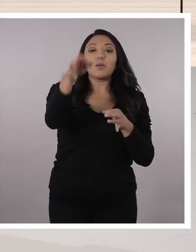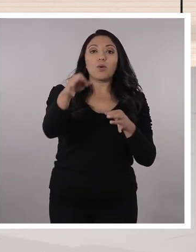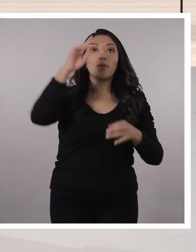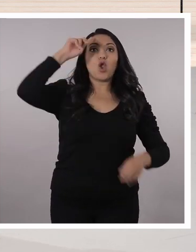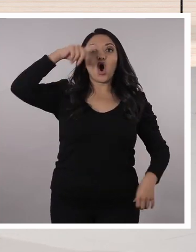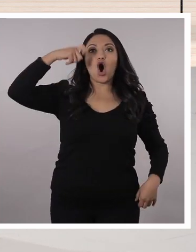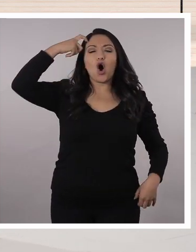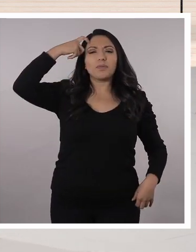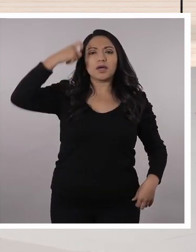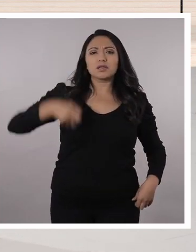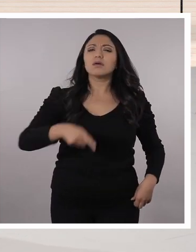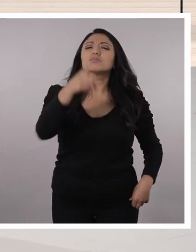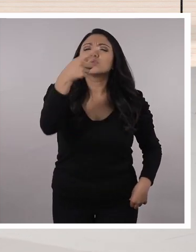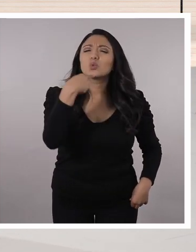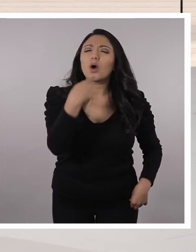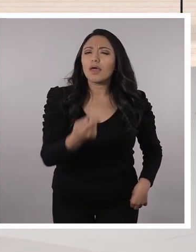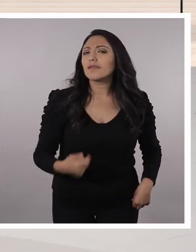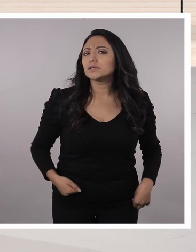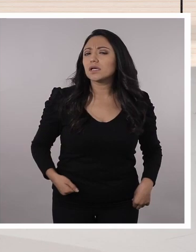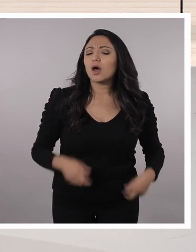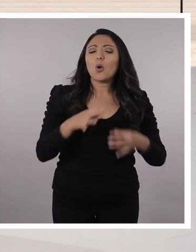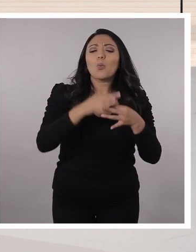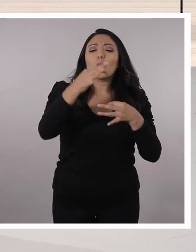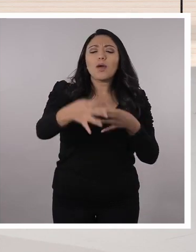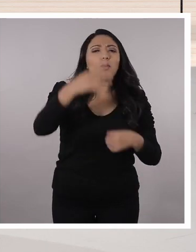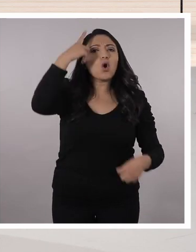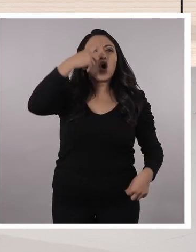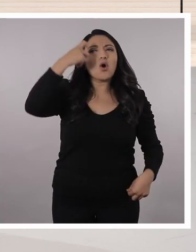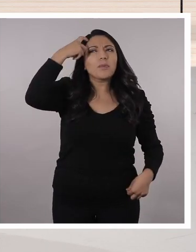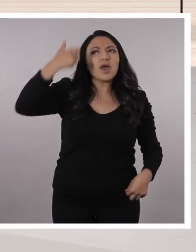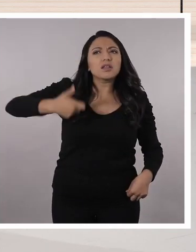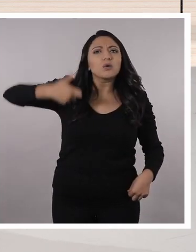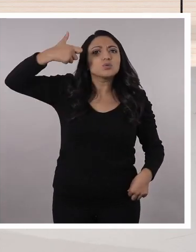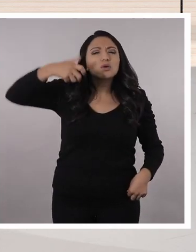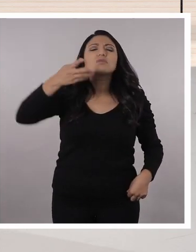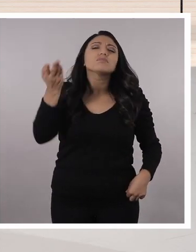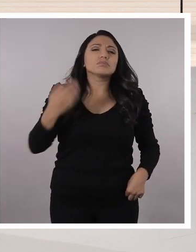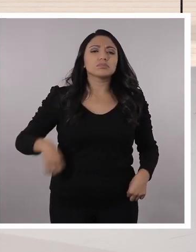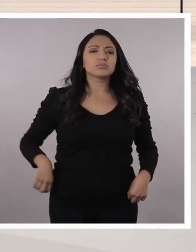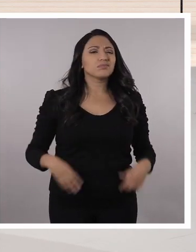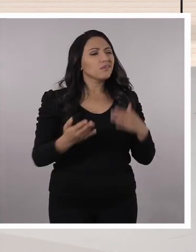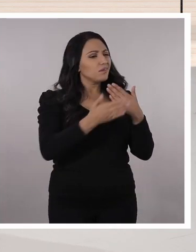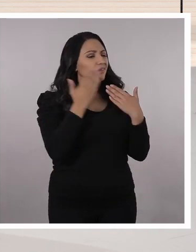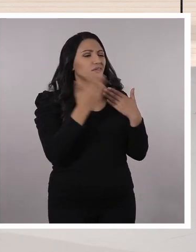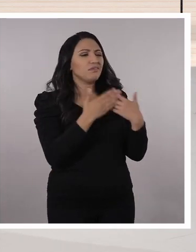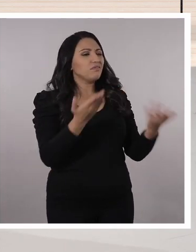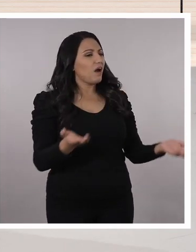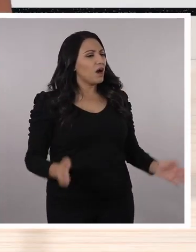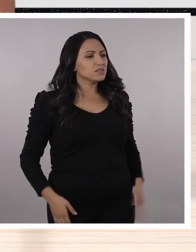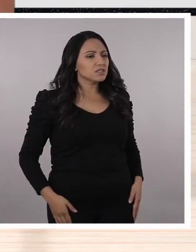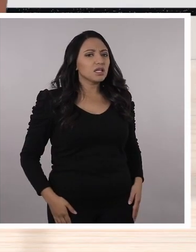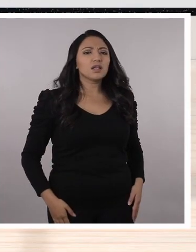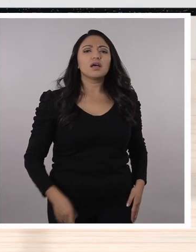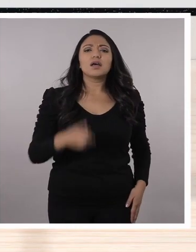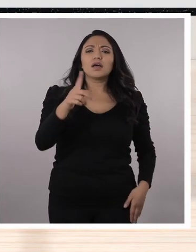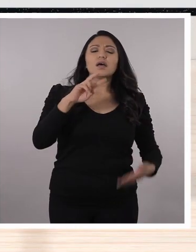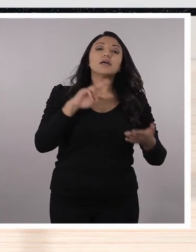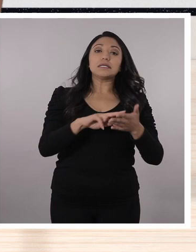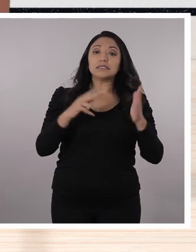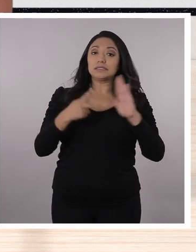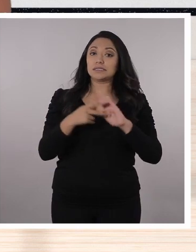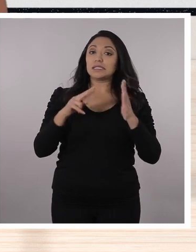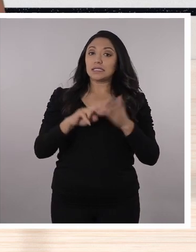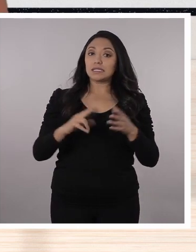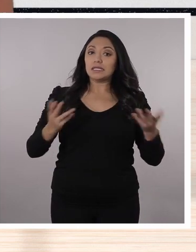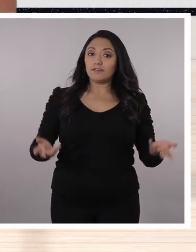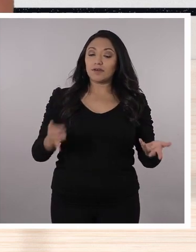el pueblo gobierna. ¿Qué opinan? ¿Qué significará esta frase? Profe, está súper fácil. Es Cuéntanos, básicamente Nelly.